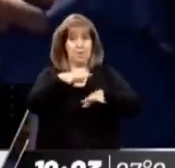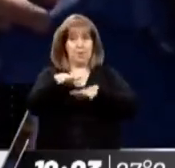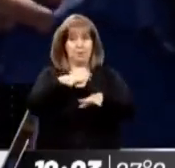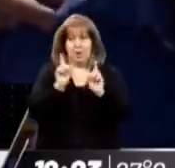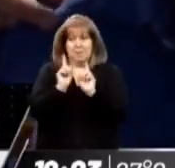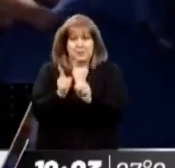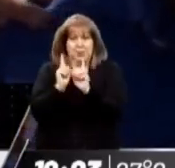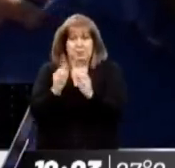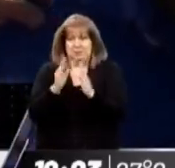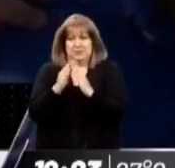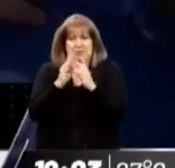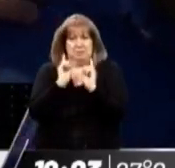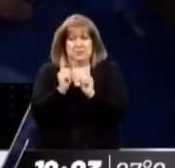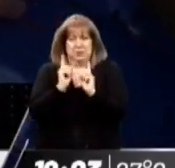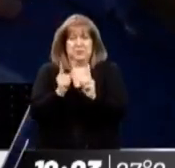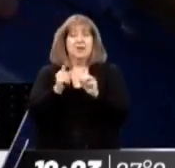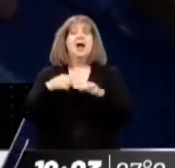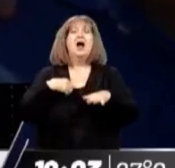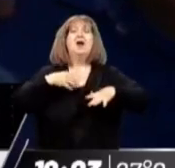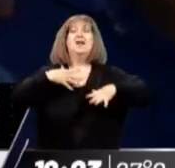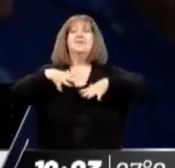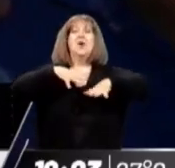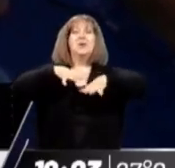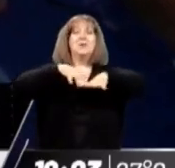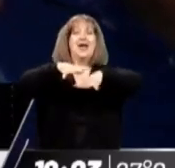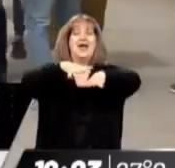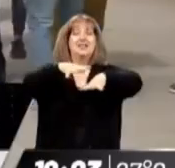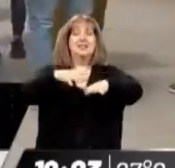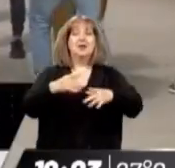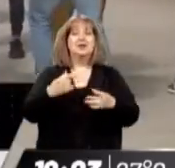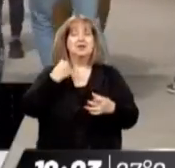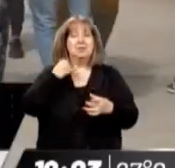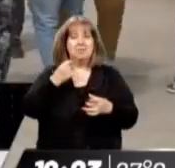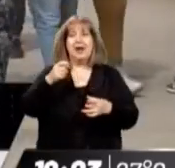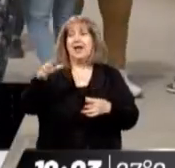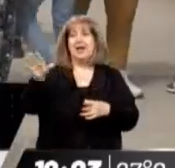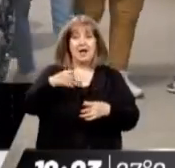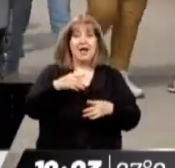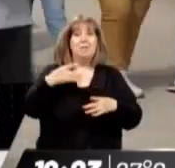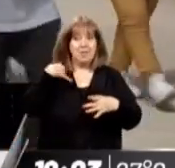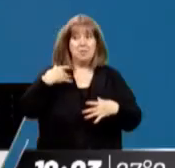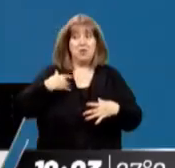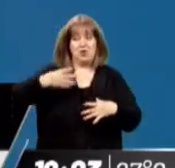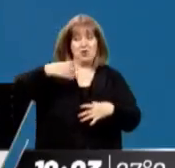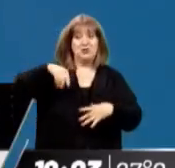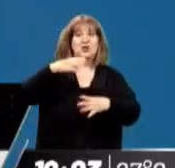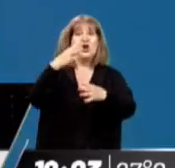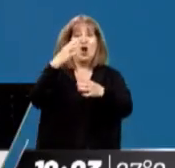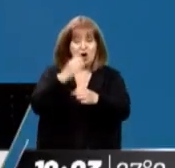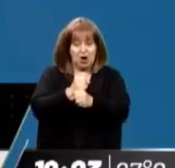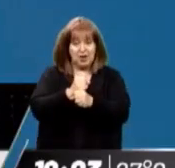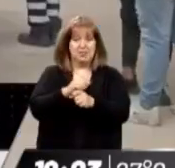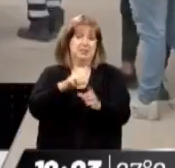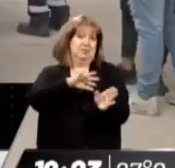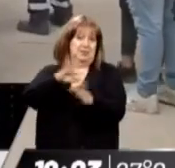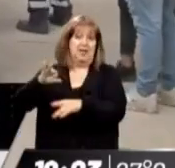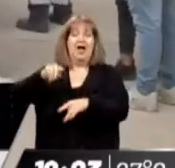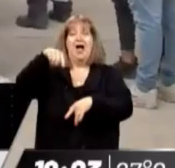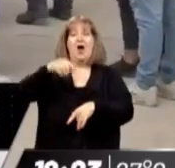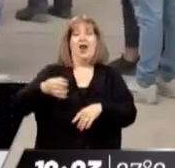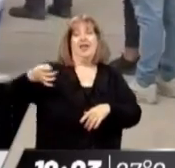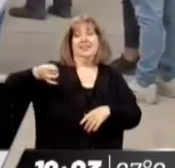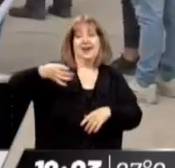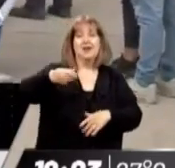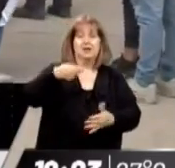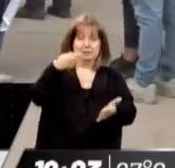a Palmira para que lo podamos disfrutar, para que las clases bajas, para nosotros los pobres, podamos viajar con tranquilidad